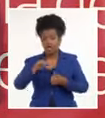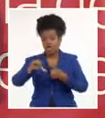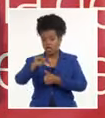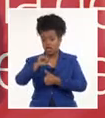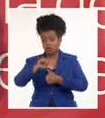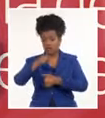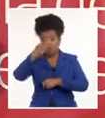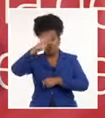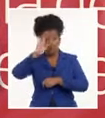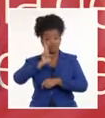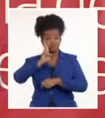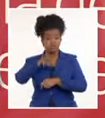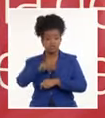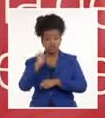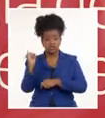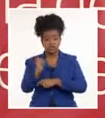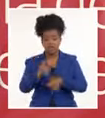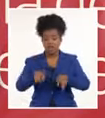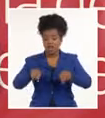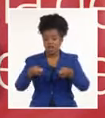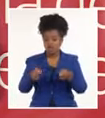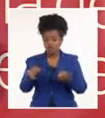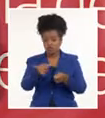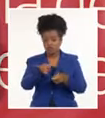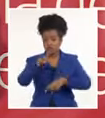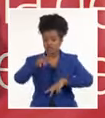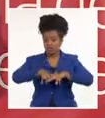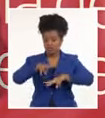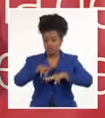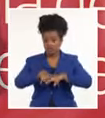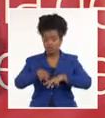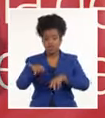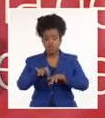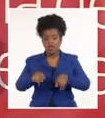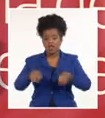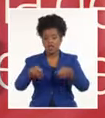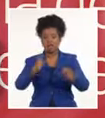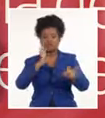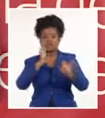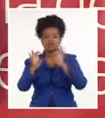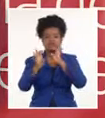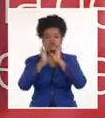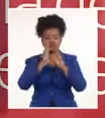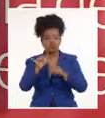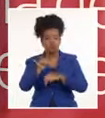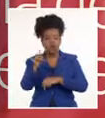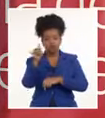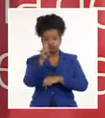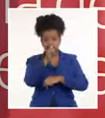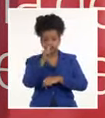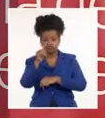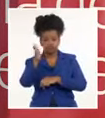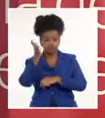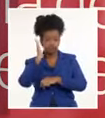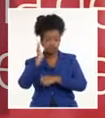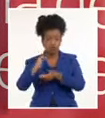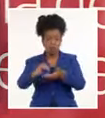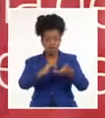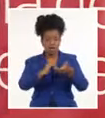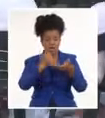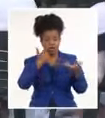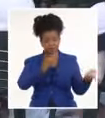Radio Rebelde y Radio Habana Cuba, así como por el canal en Facebook de Cubamin Rex. Compañero Sacha, tiene usted la